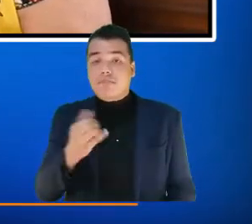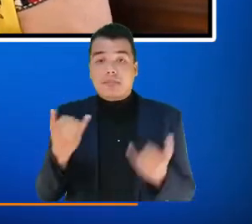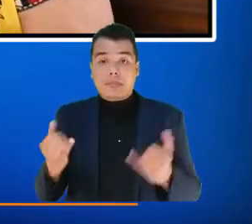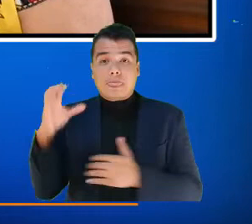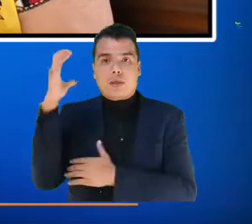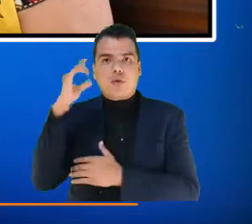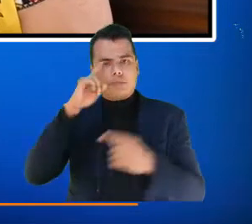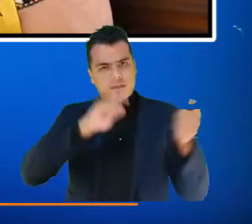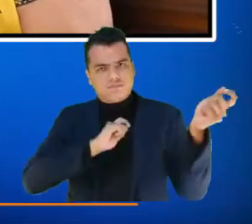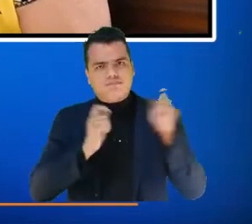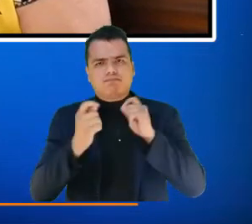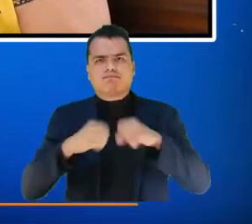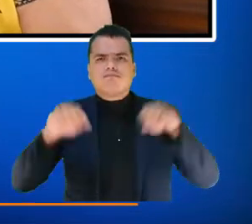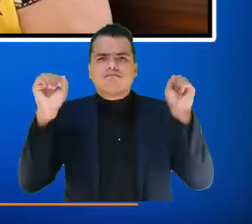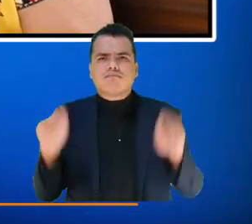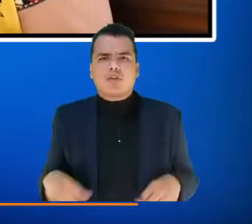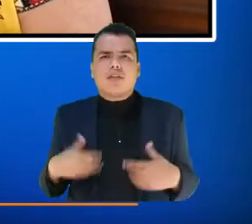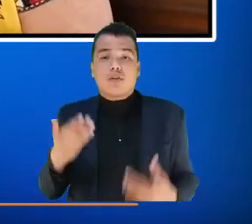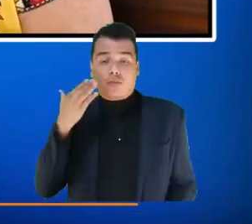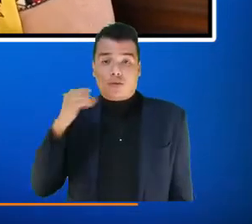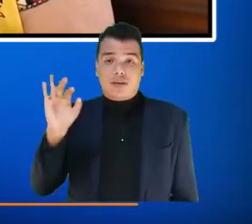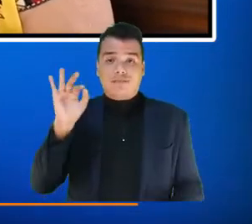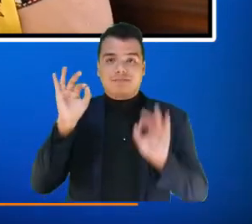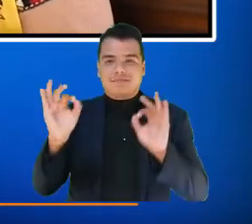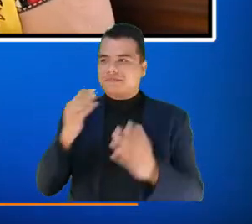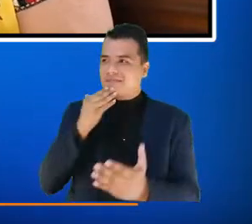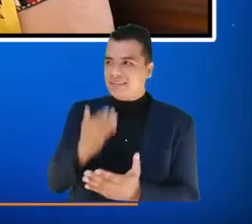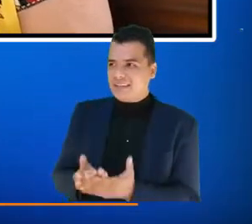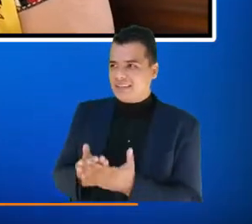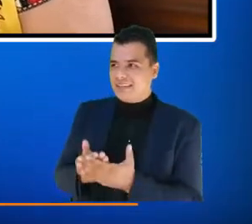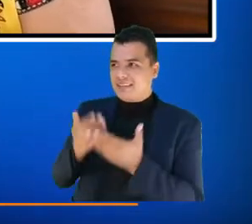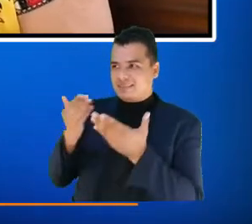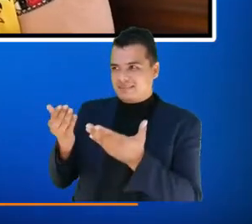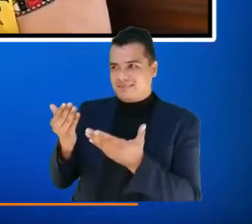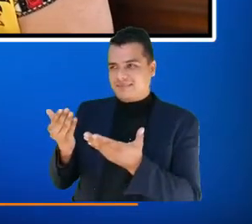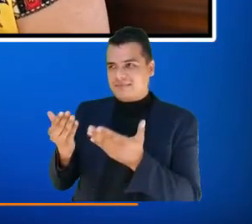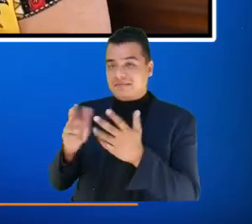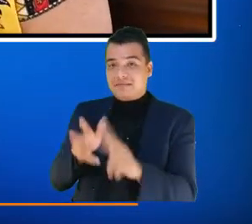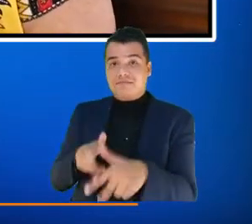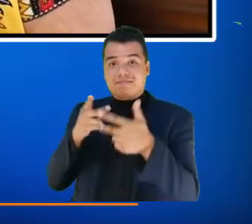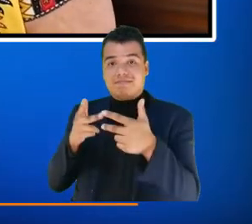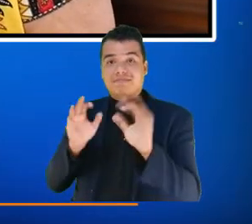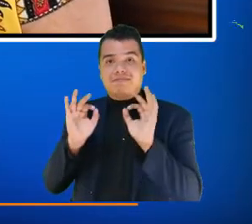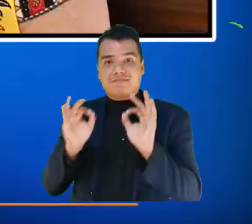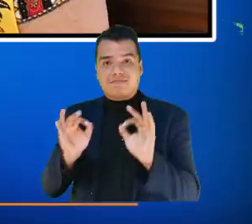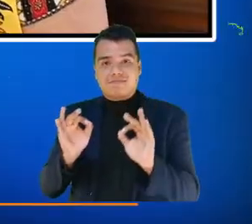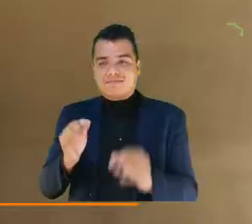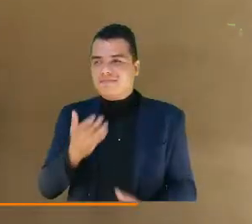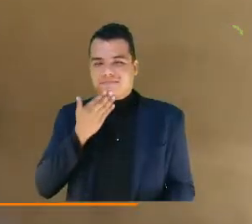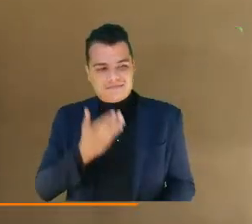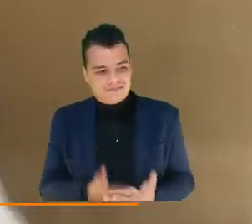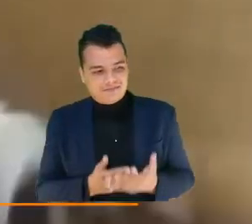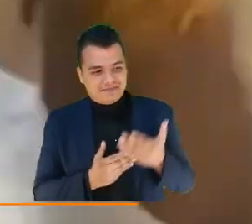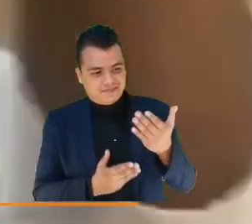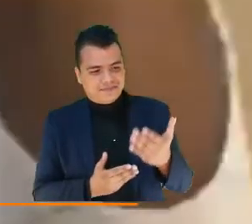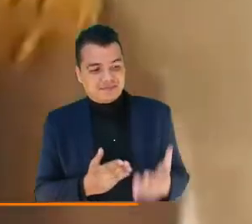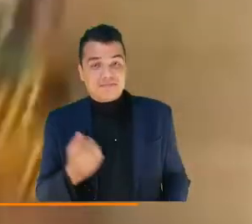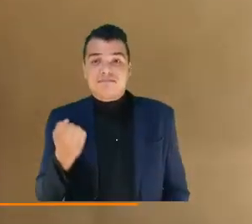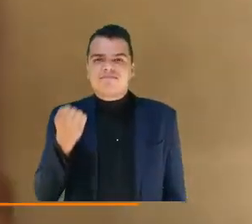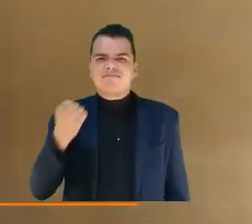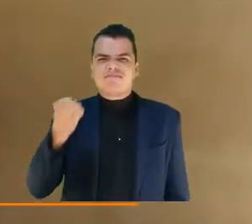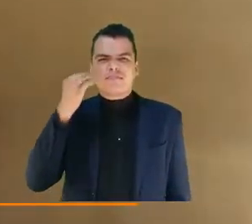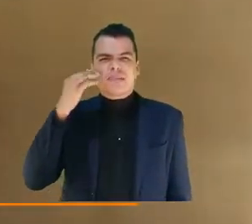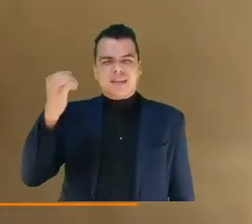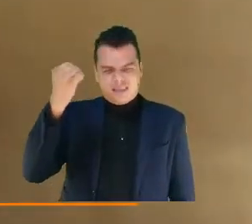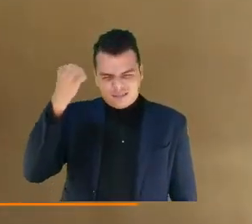el país puede cambiar a través de las mujeres. Muchísimas gracias, Francia, por habernos acompañado en nuestro programa. Claro que sí, las mujeres